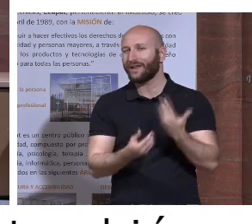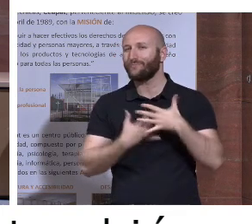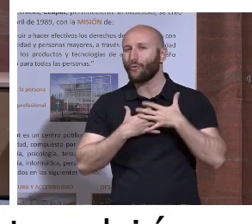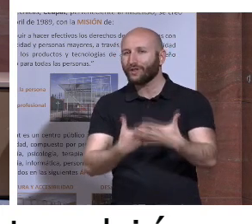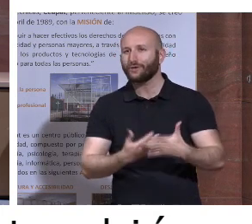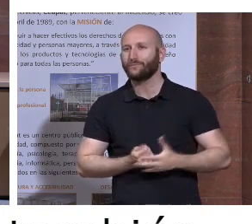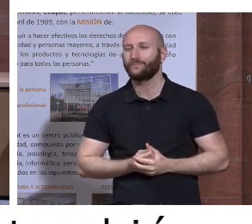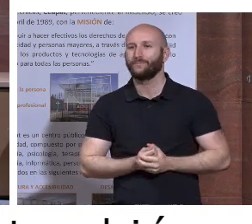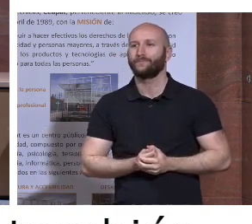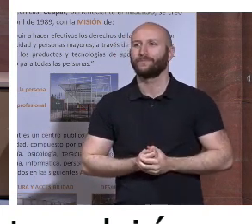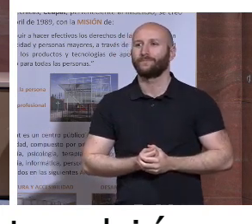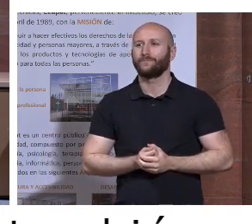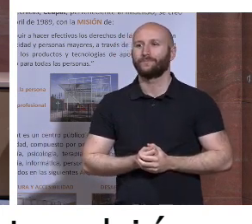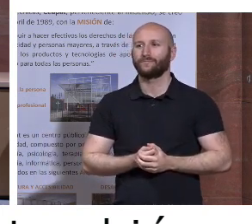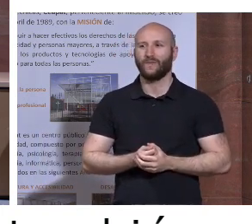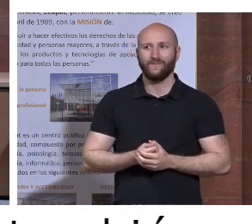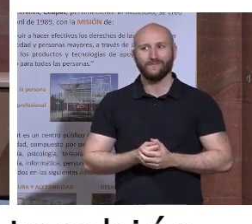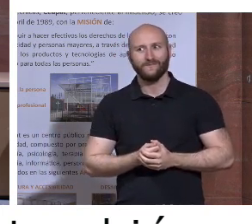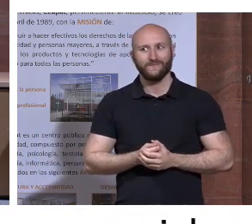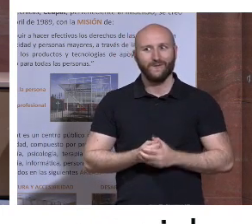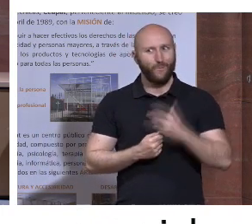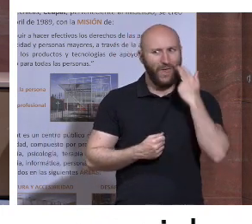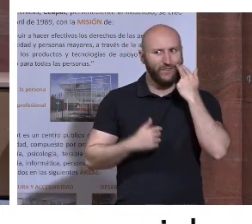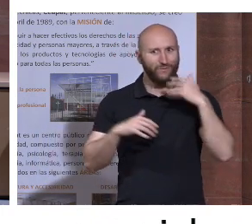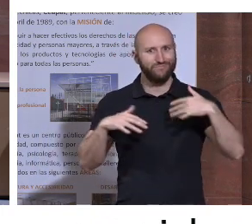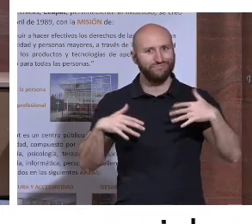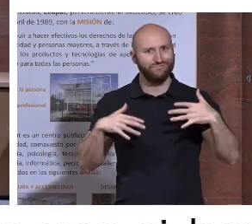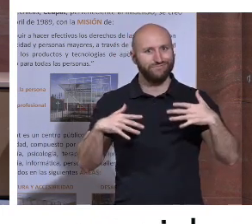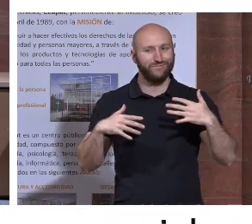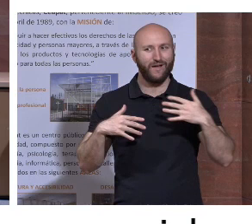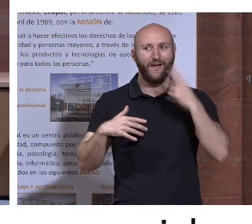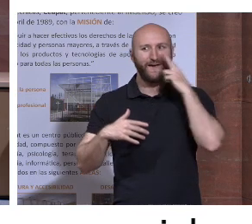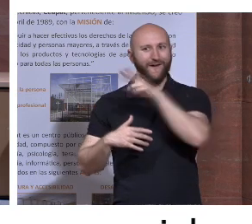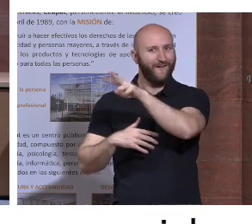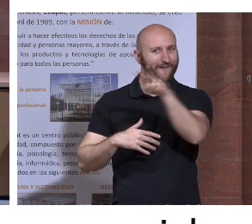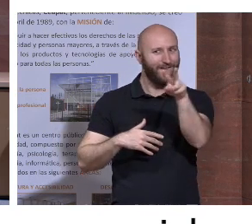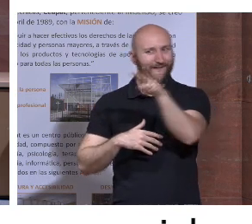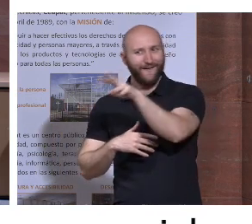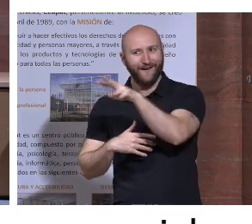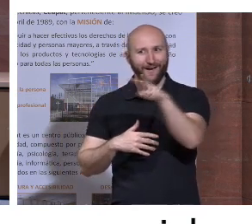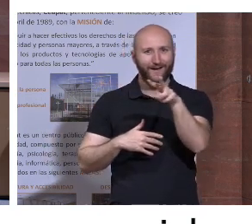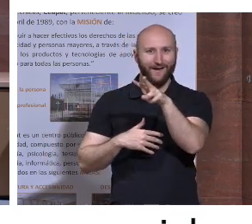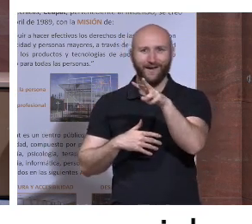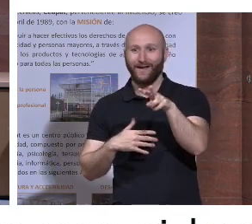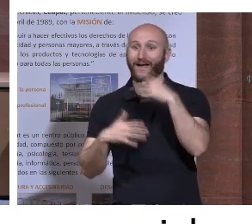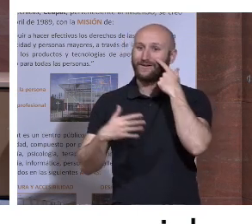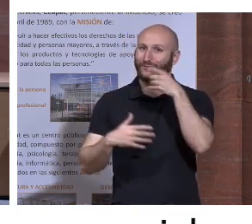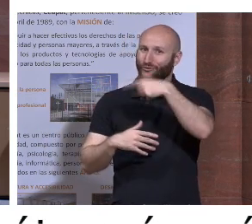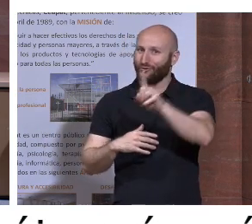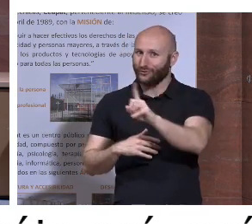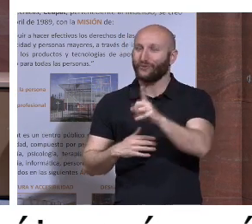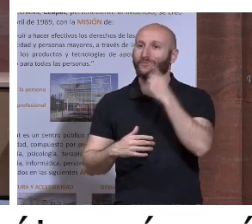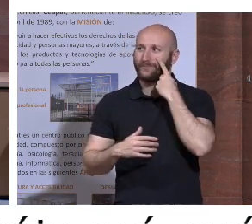ver. Si estáis ahí, así, ¿eh? Claro, es que yo aquí os veo a todos. Vosotros no, pero yo sí. Y es